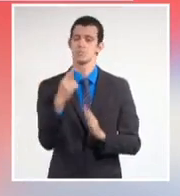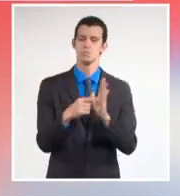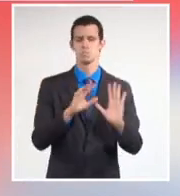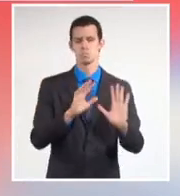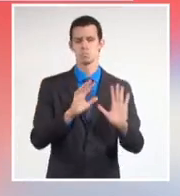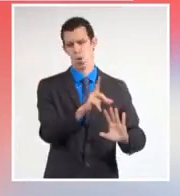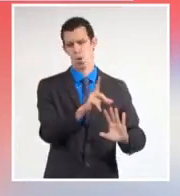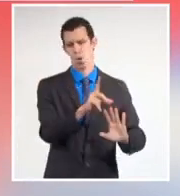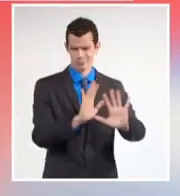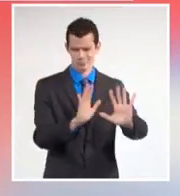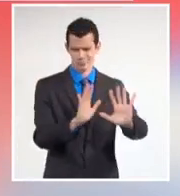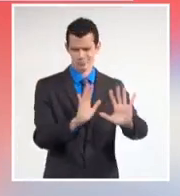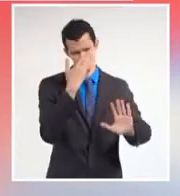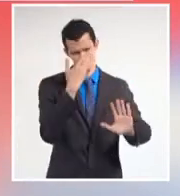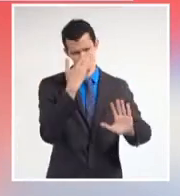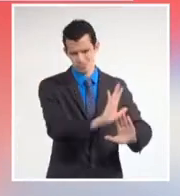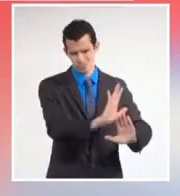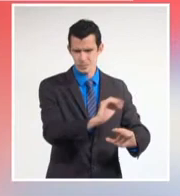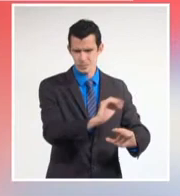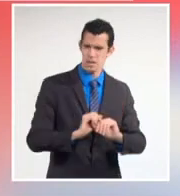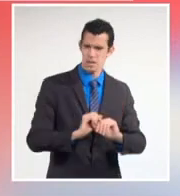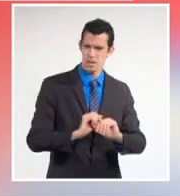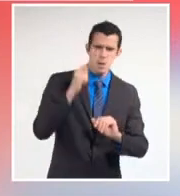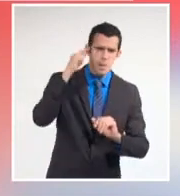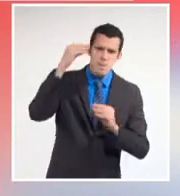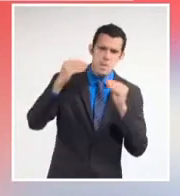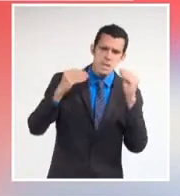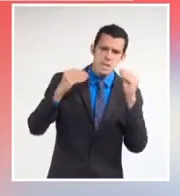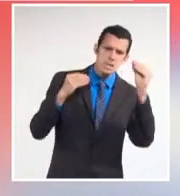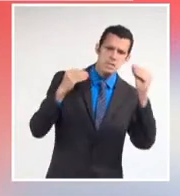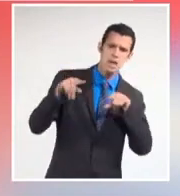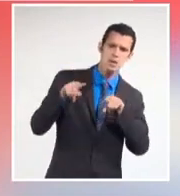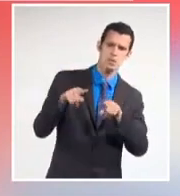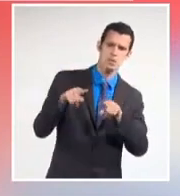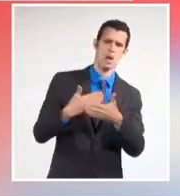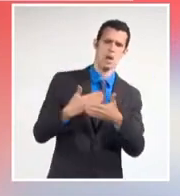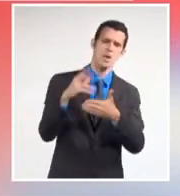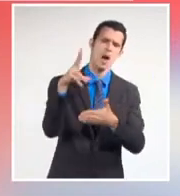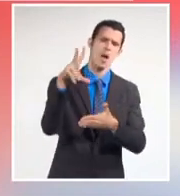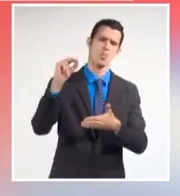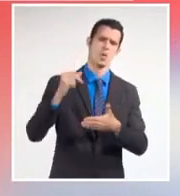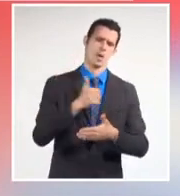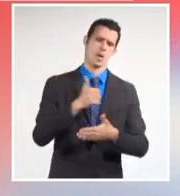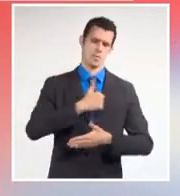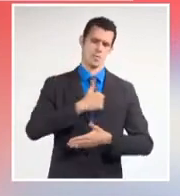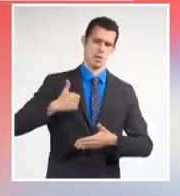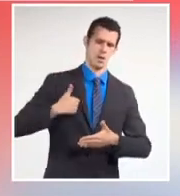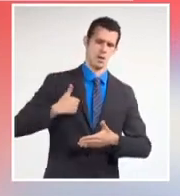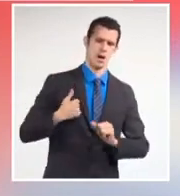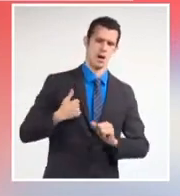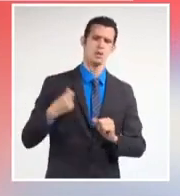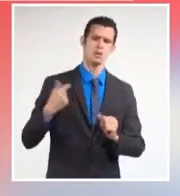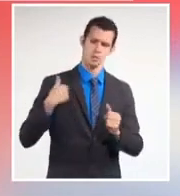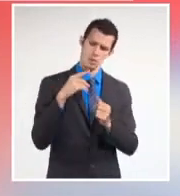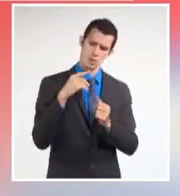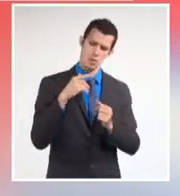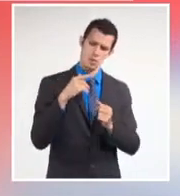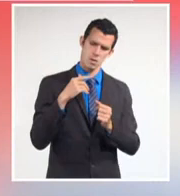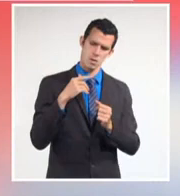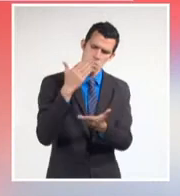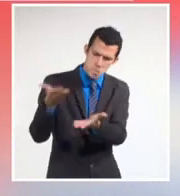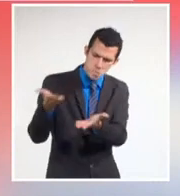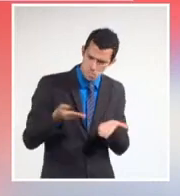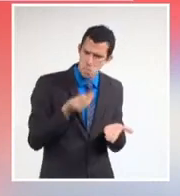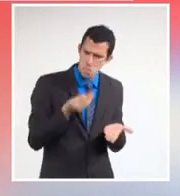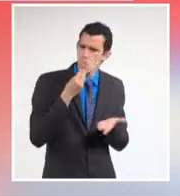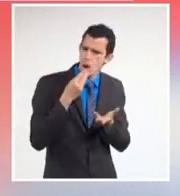y entonces esto lo tenemos que transformar. Y estamos trabajando en esa dirección. No todo es blanco y negro. O sea, hay empresas aquí que